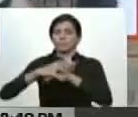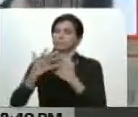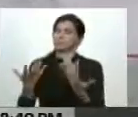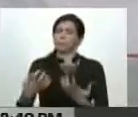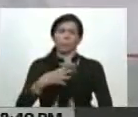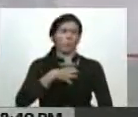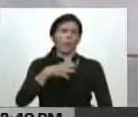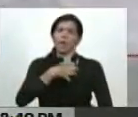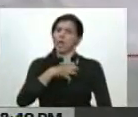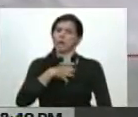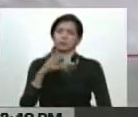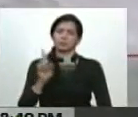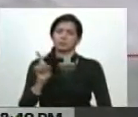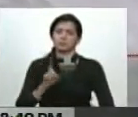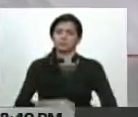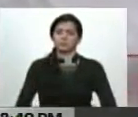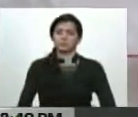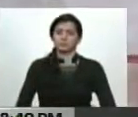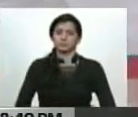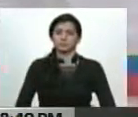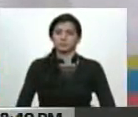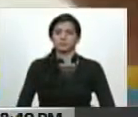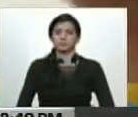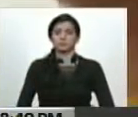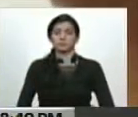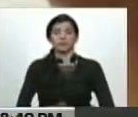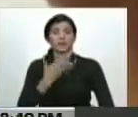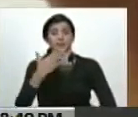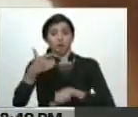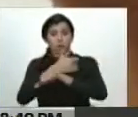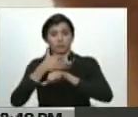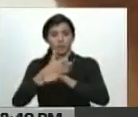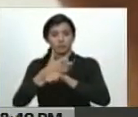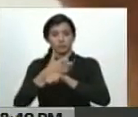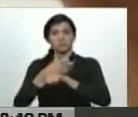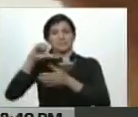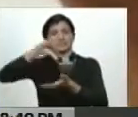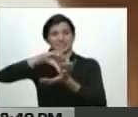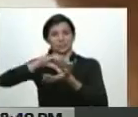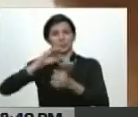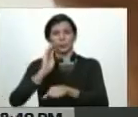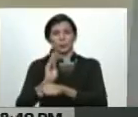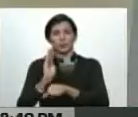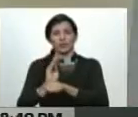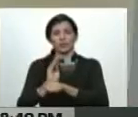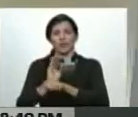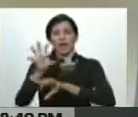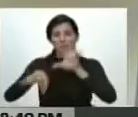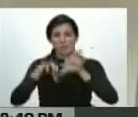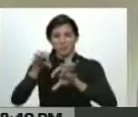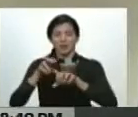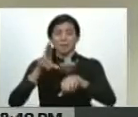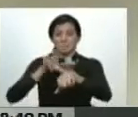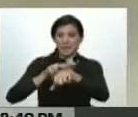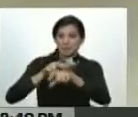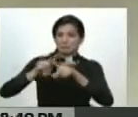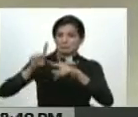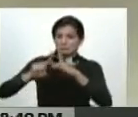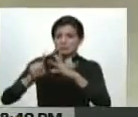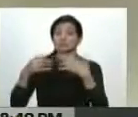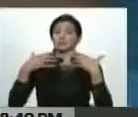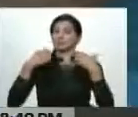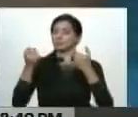ser. Resultados que concretó el gobierno nacional a través de estos centros veterinarios integrales, donde la atención de salud